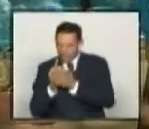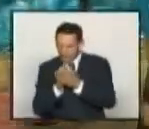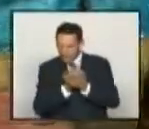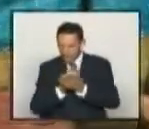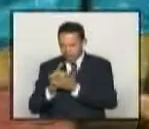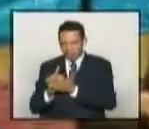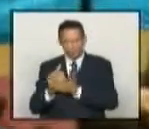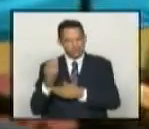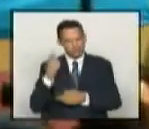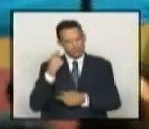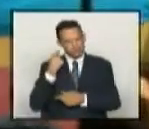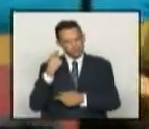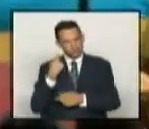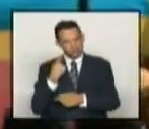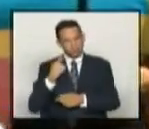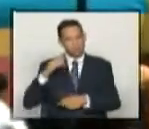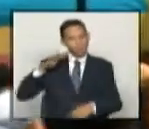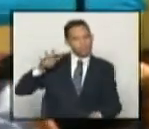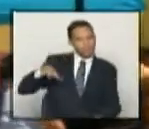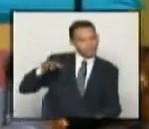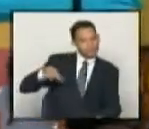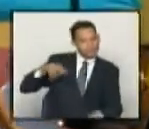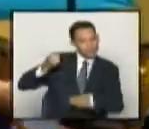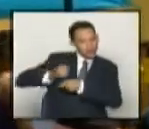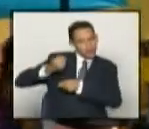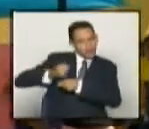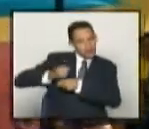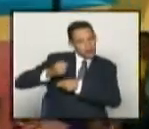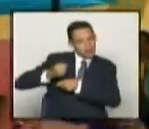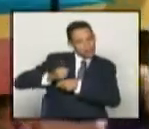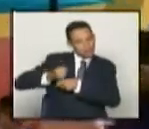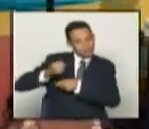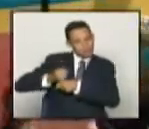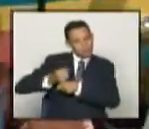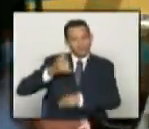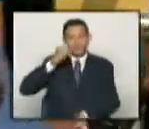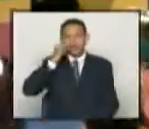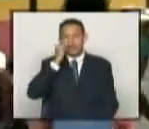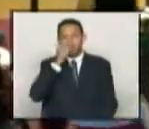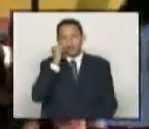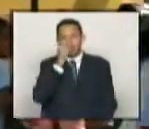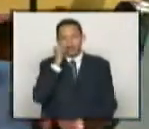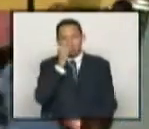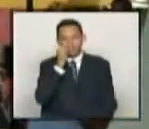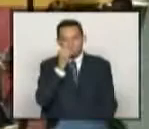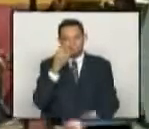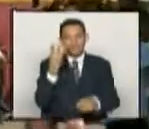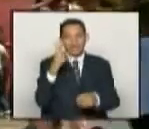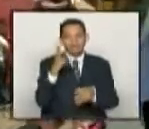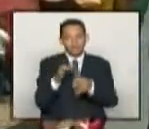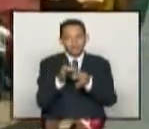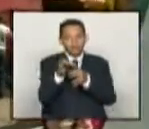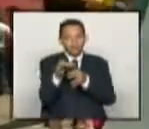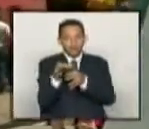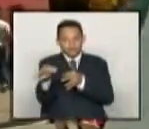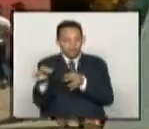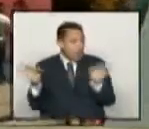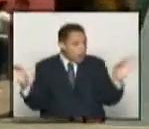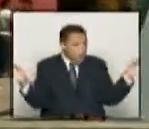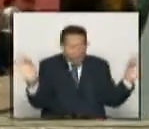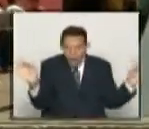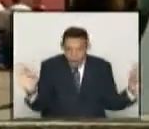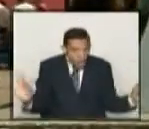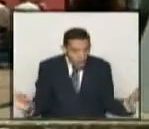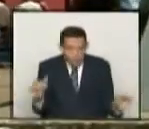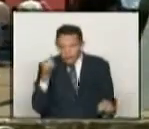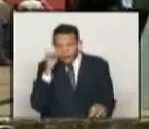recientemente, hace como 3 o 4 meses, para dotar de cámaras de seguridad a los 14 municipios que todavía no tenían